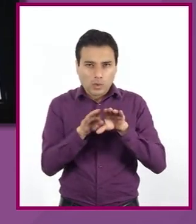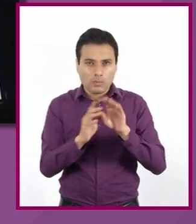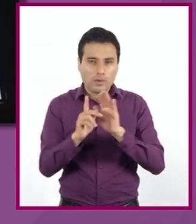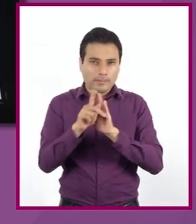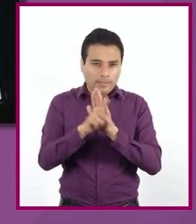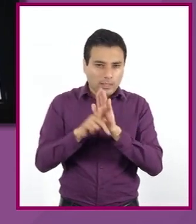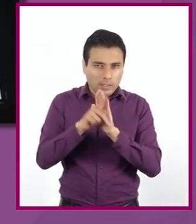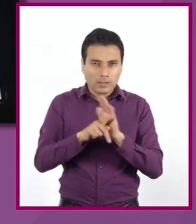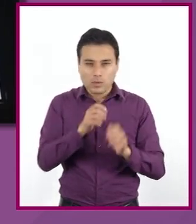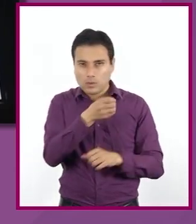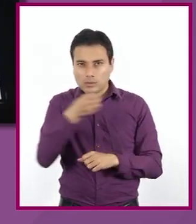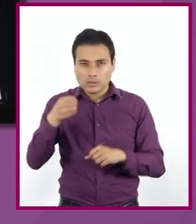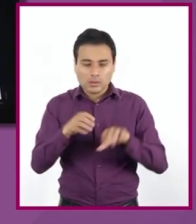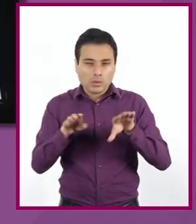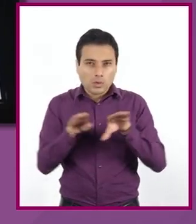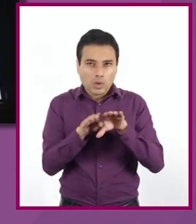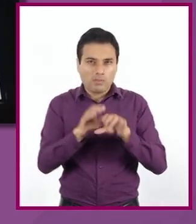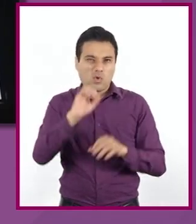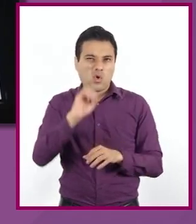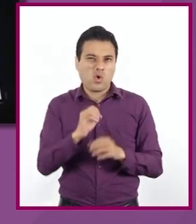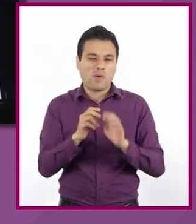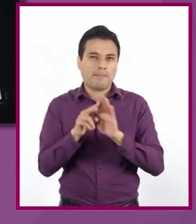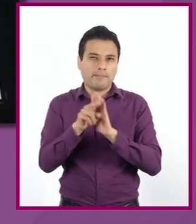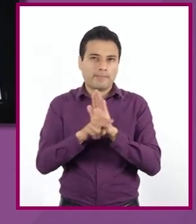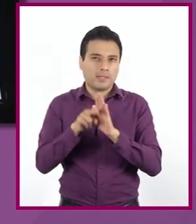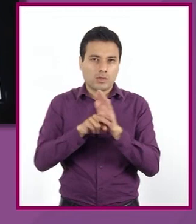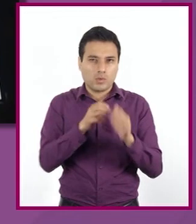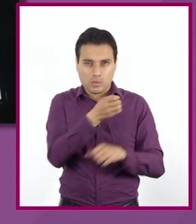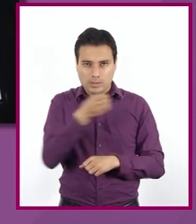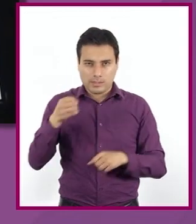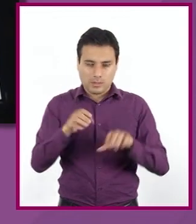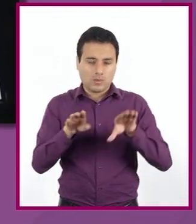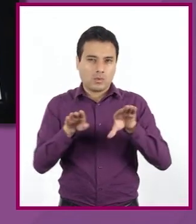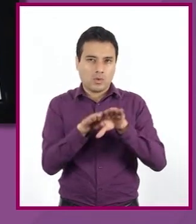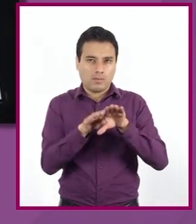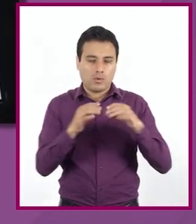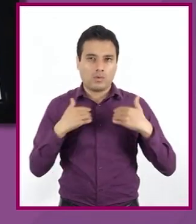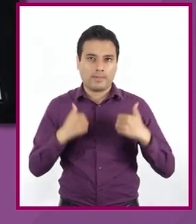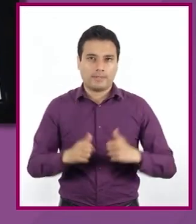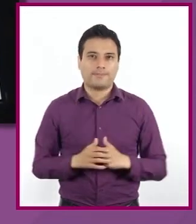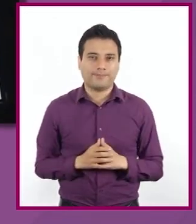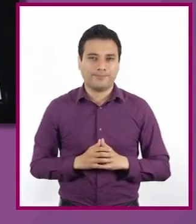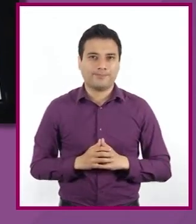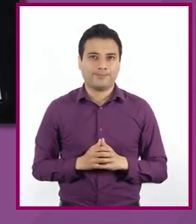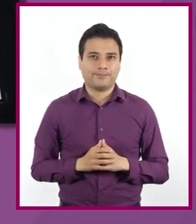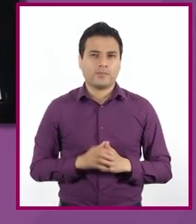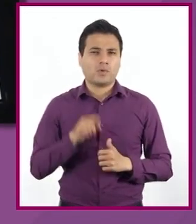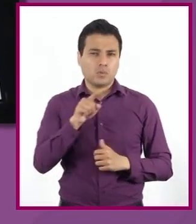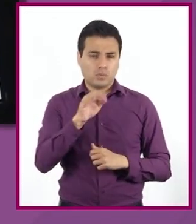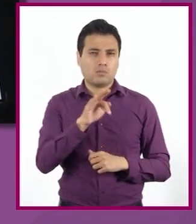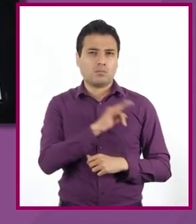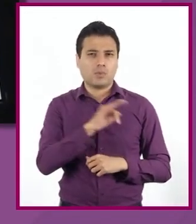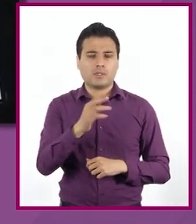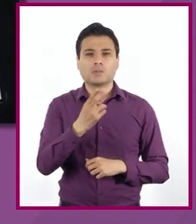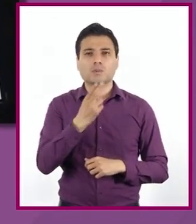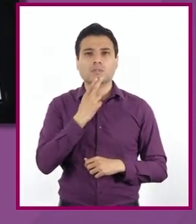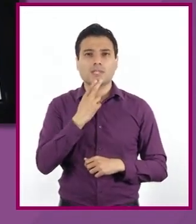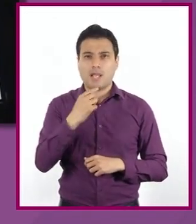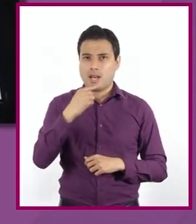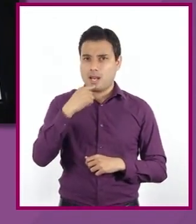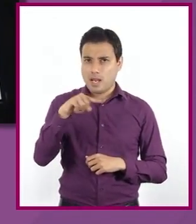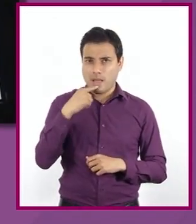o visualizar una animación o video. Para hacerlo, se puede utilizar lápiz y papel, pero